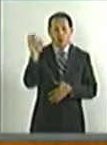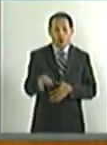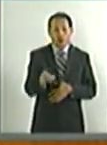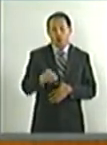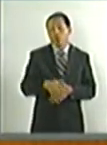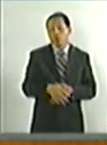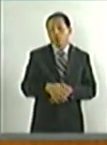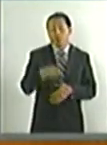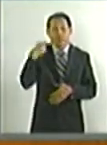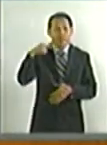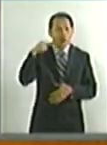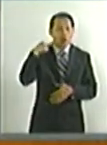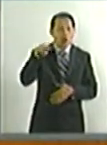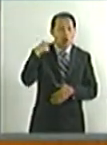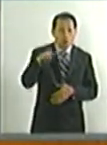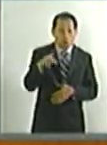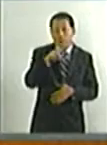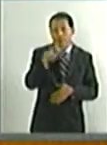344%, Veracruz